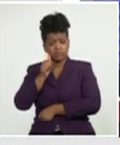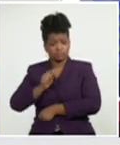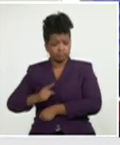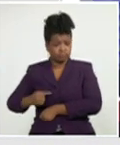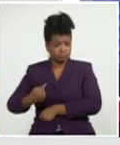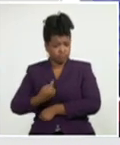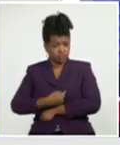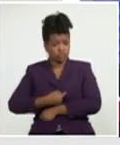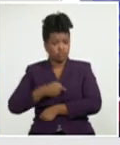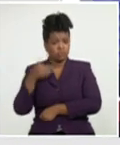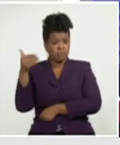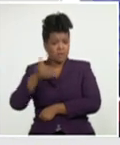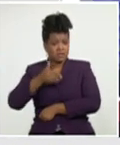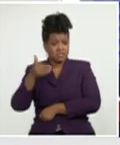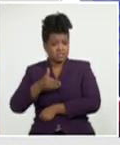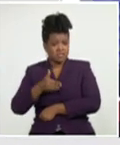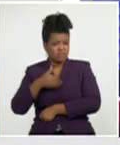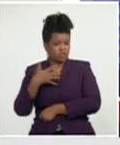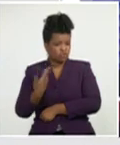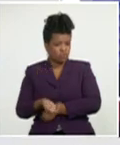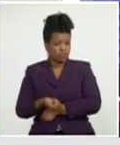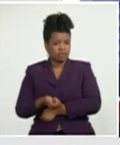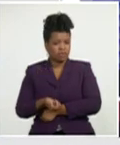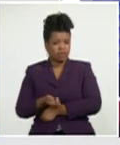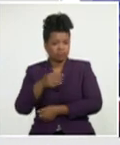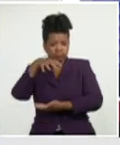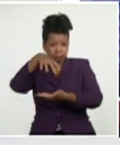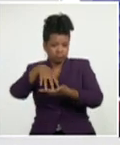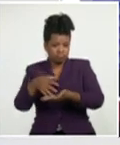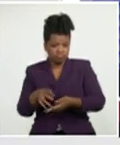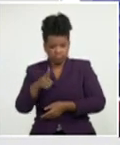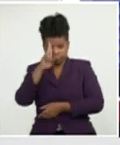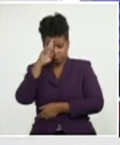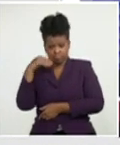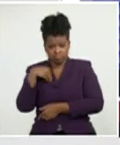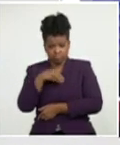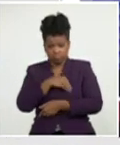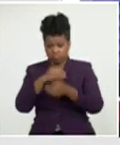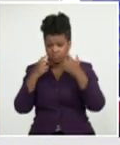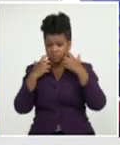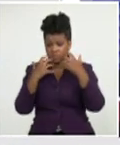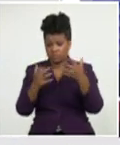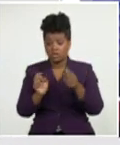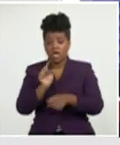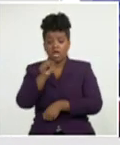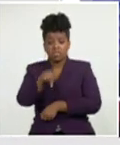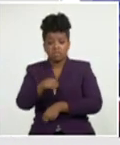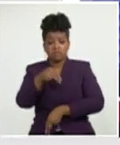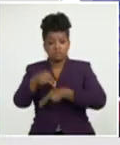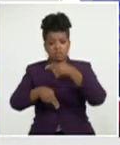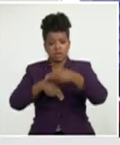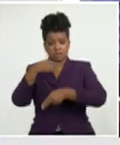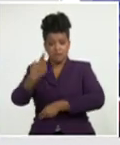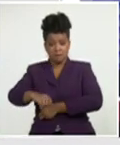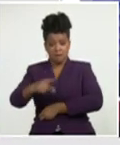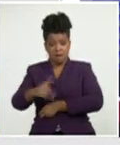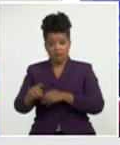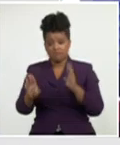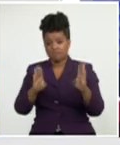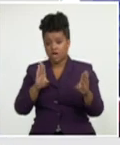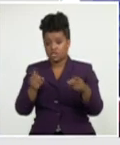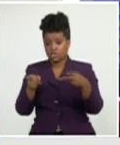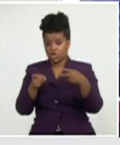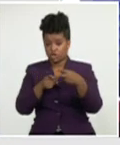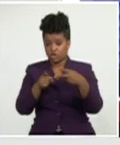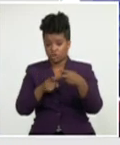en el Instituto Nacional de Hematología e Inmunología, donde se desarrolla el ensayo clínico ya fase 2,